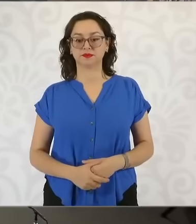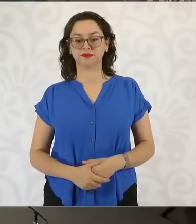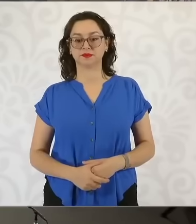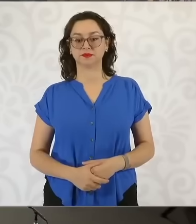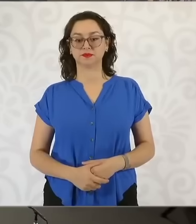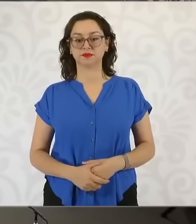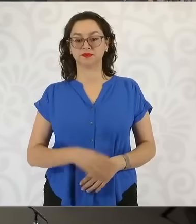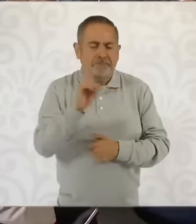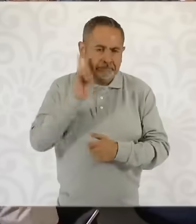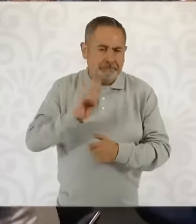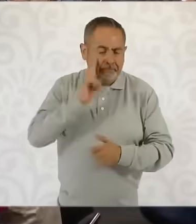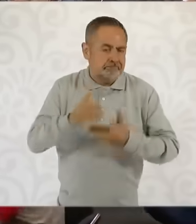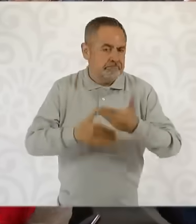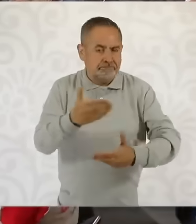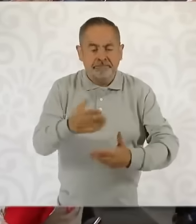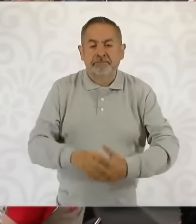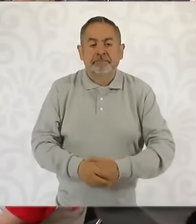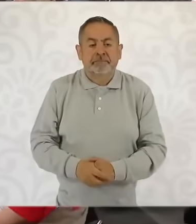Claudia.